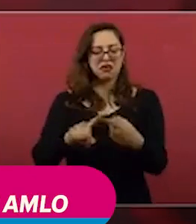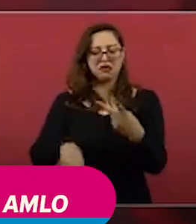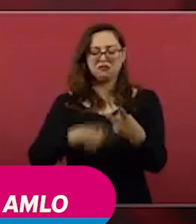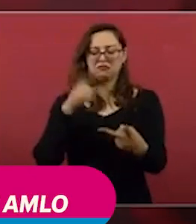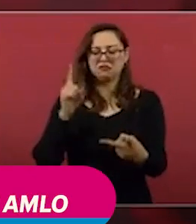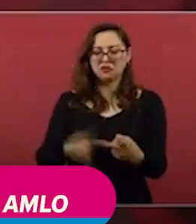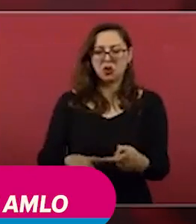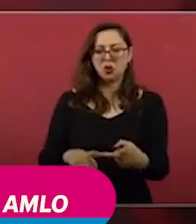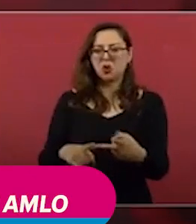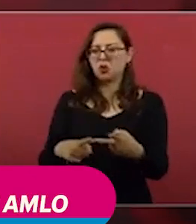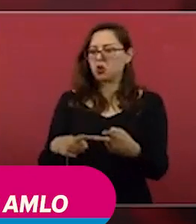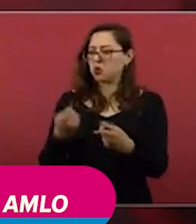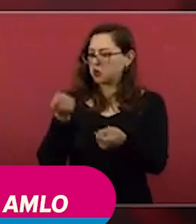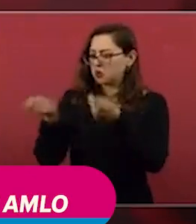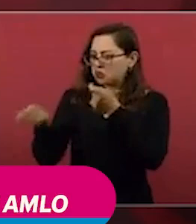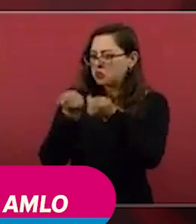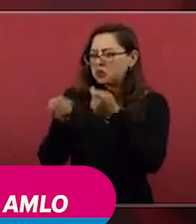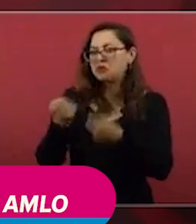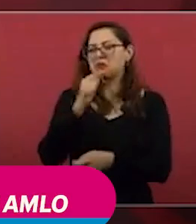que no